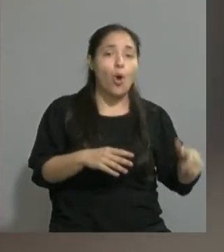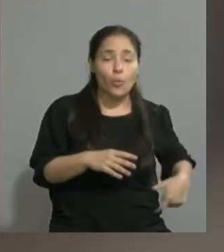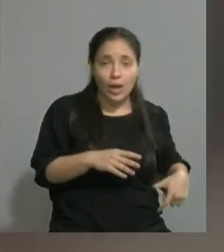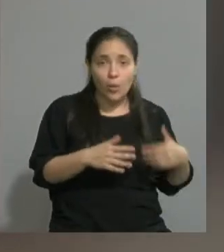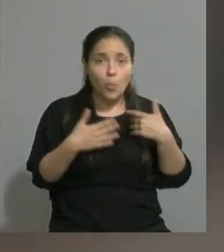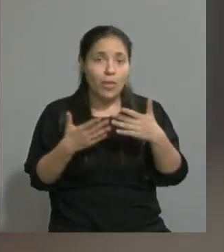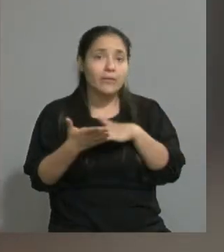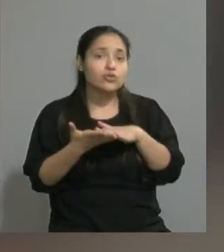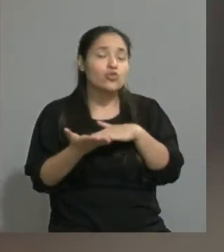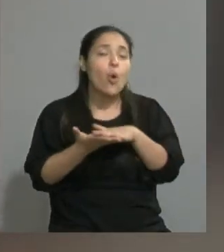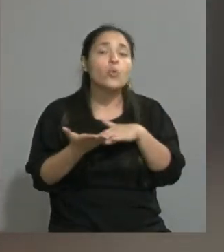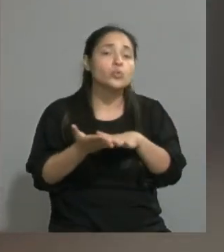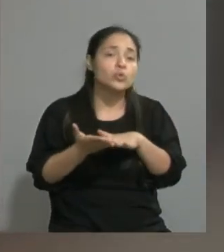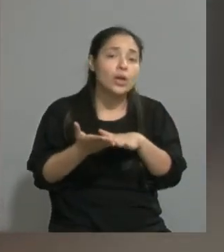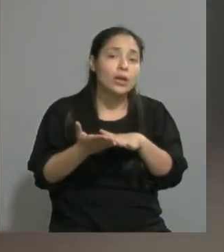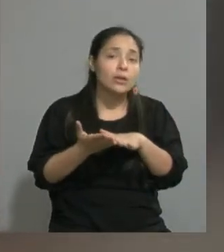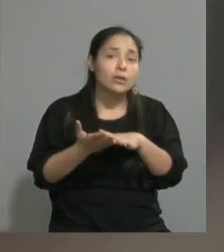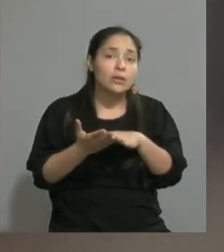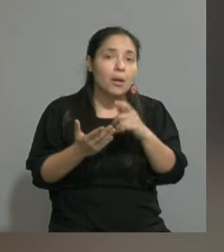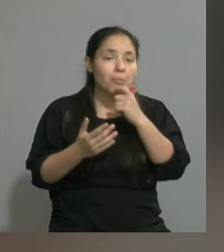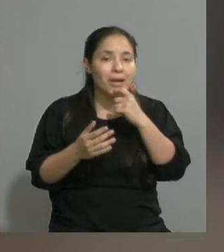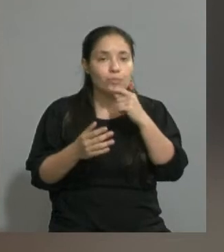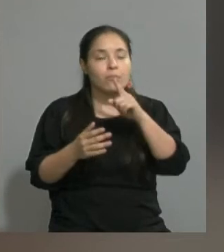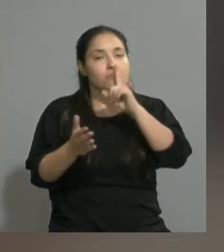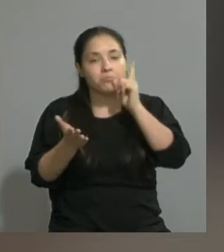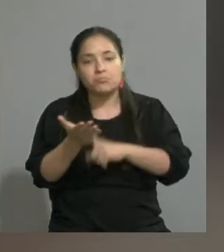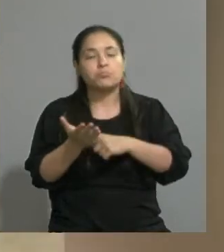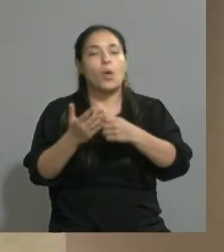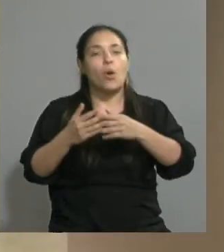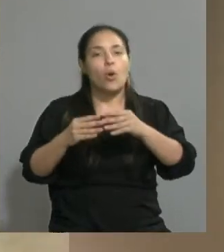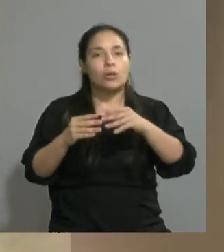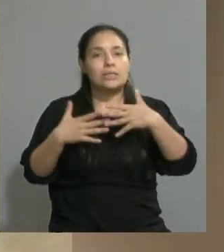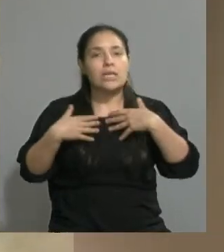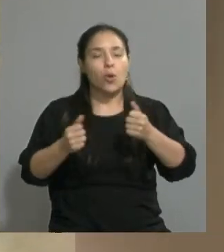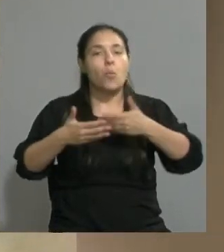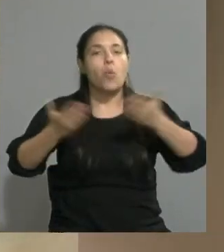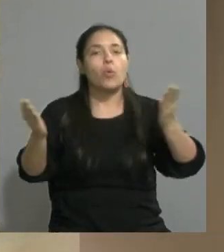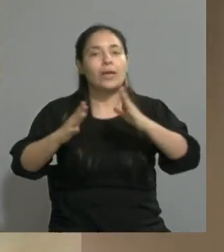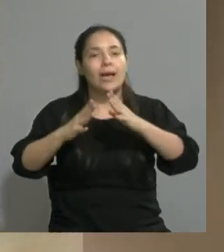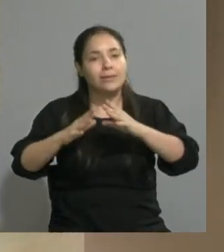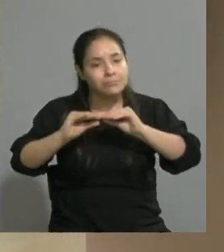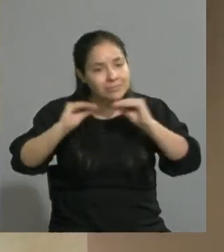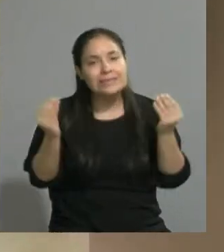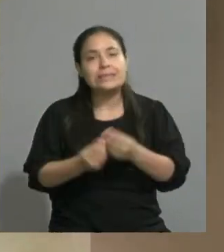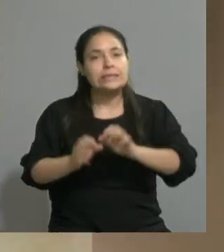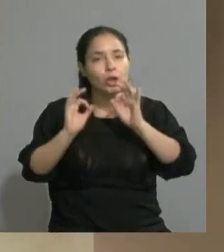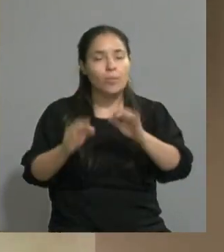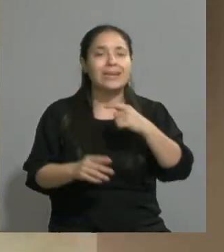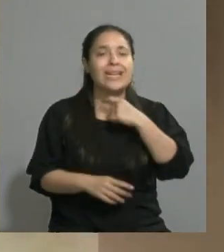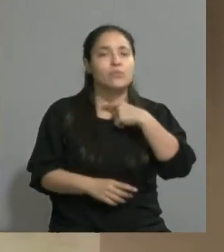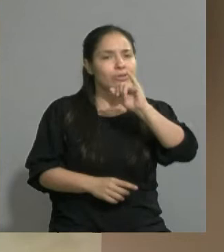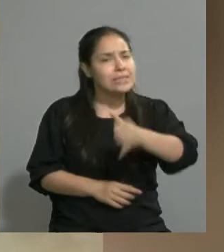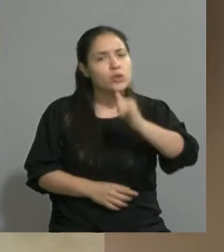solucionar implementando una salud pública integral? Oscar, nosotros queremos sí o sí un hospital